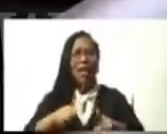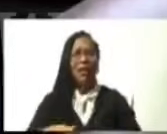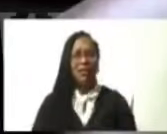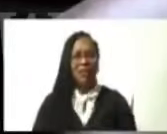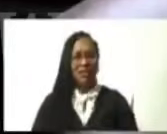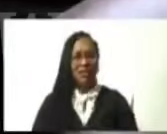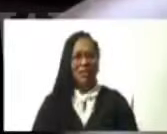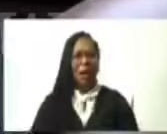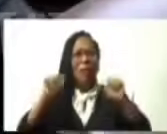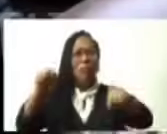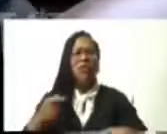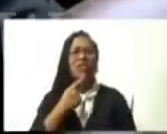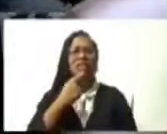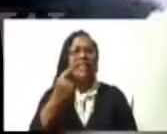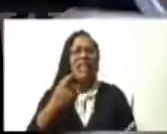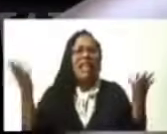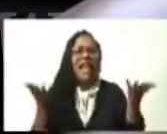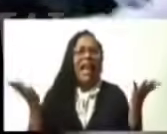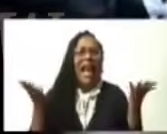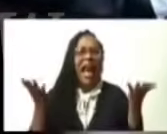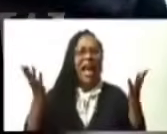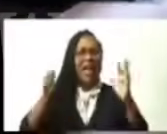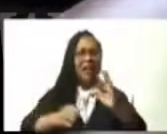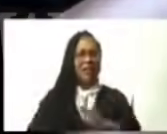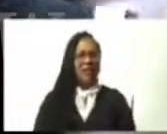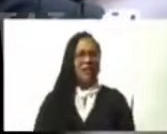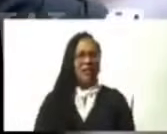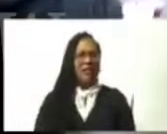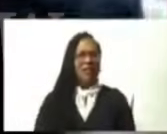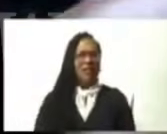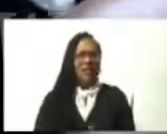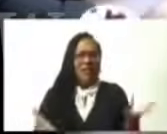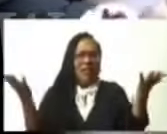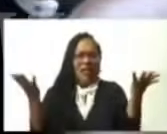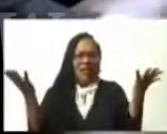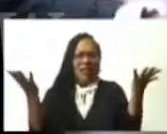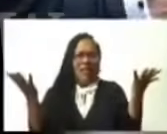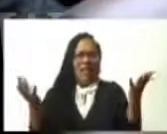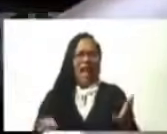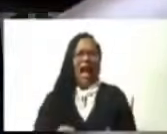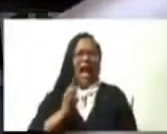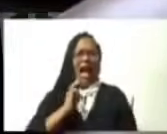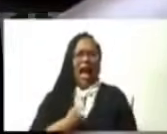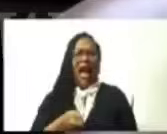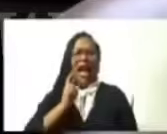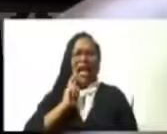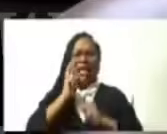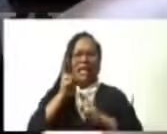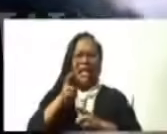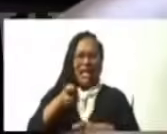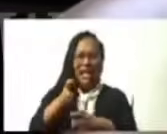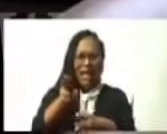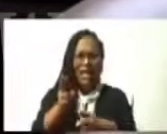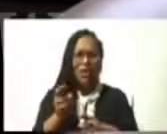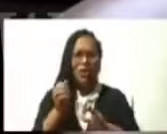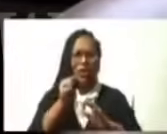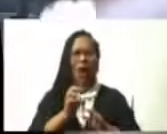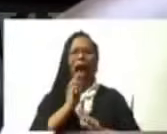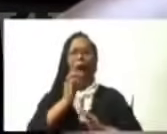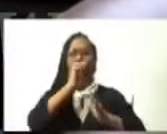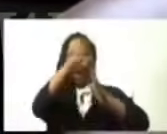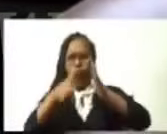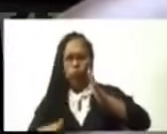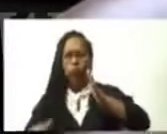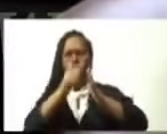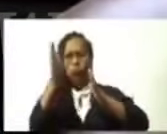decirles? ¿Qué puedo decirles si cañadas, arroyos, ríos, todo se desbordó? y tenemos centenares